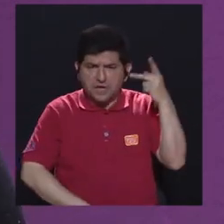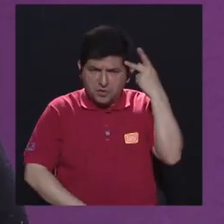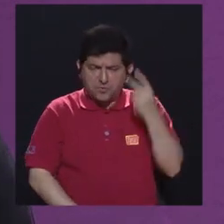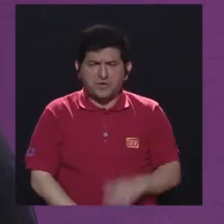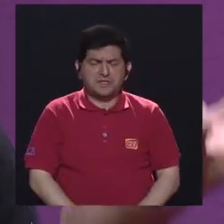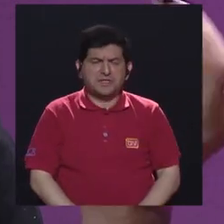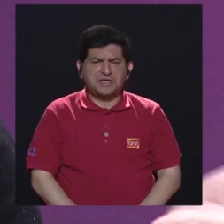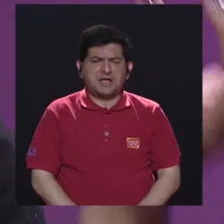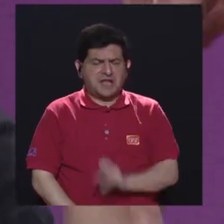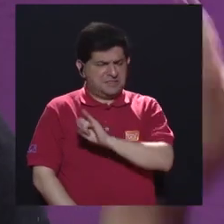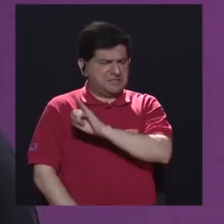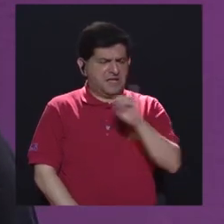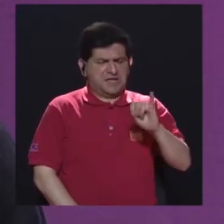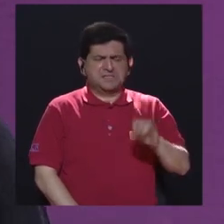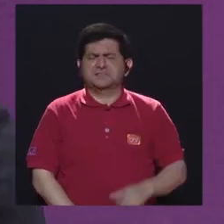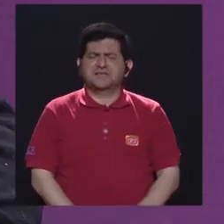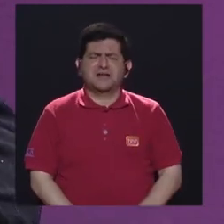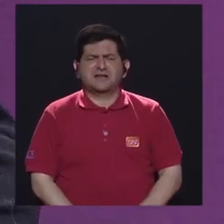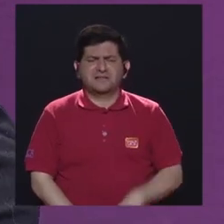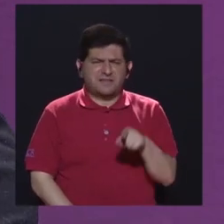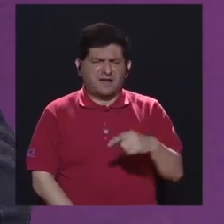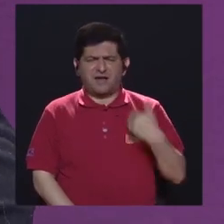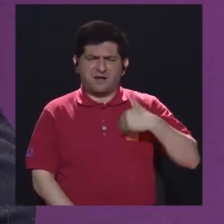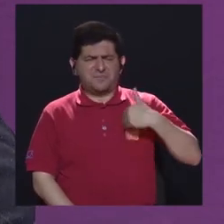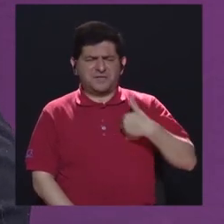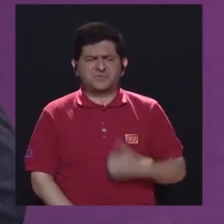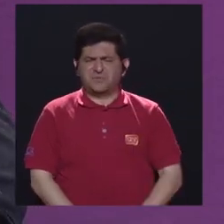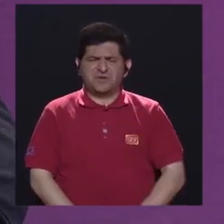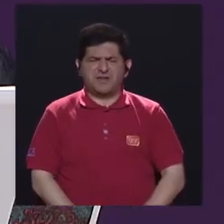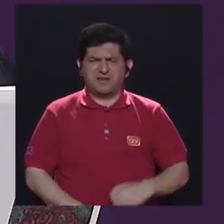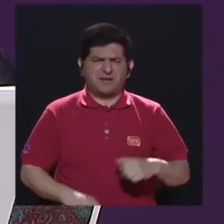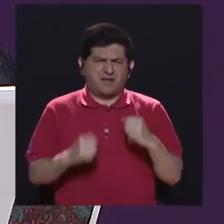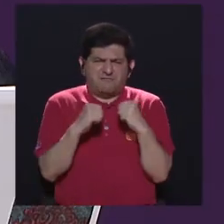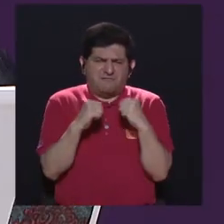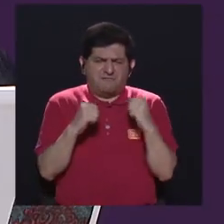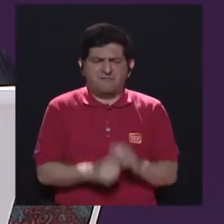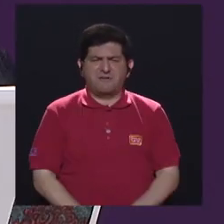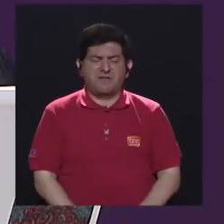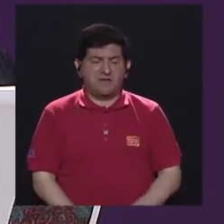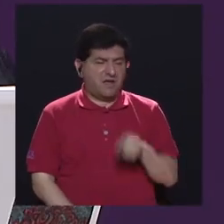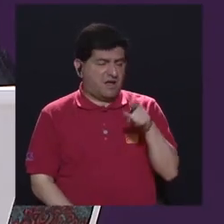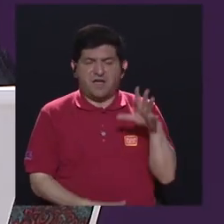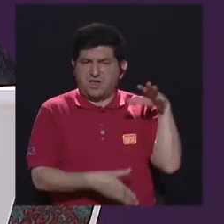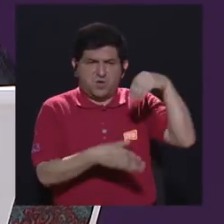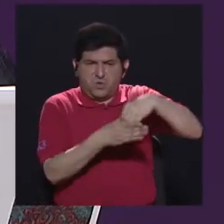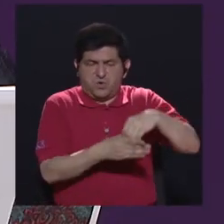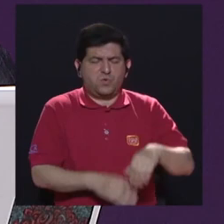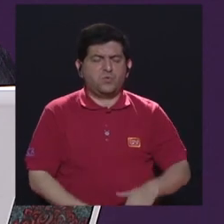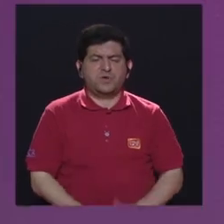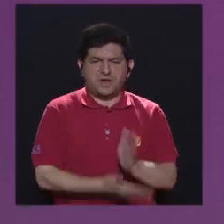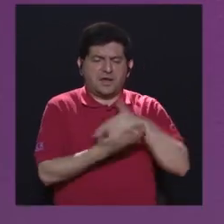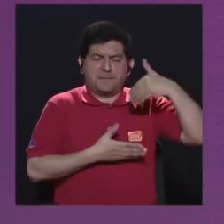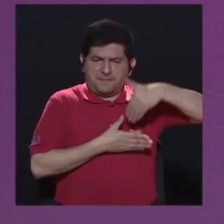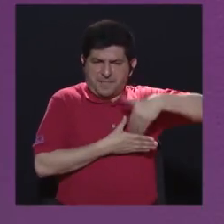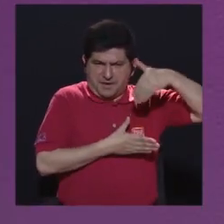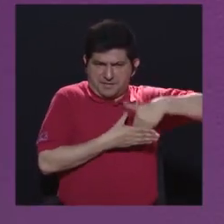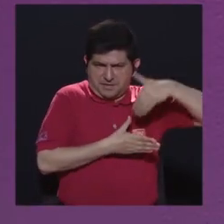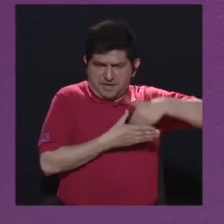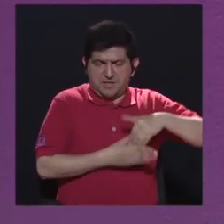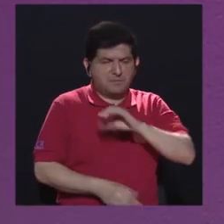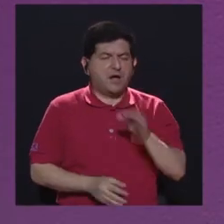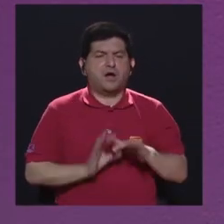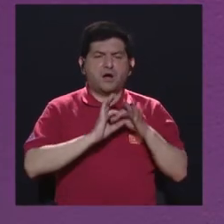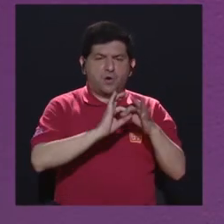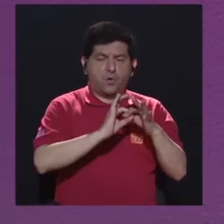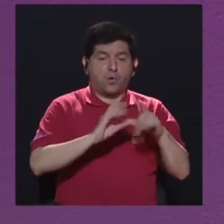izquierda tradicional, que es muy masculina, fría, del compañero militante, que no implica su sexualidad o su intimidad afectiva, uh-huh. pero en